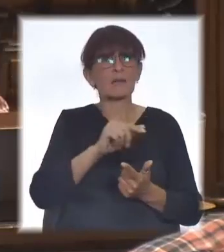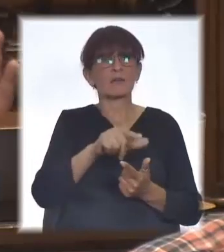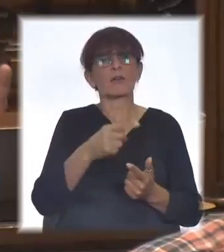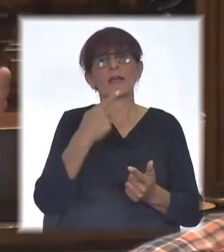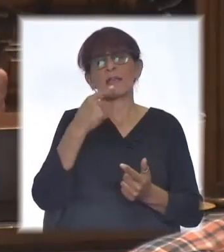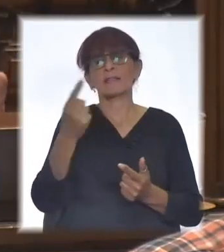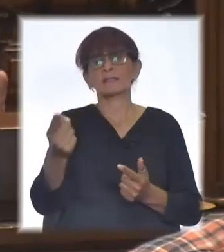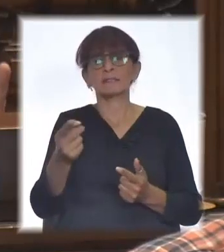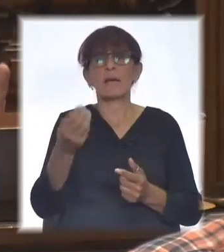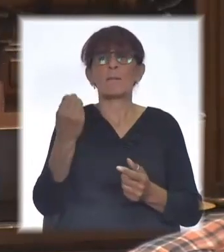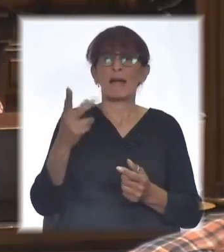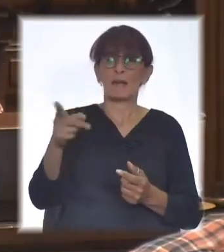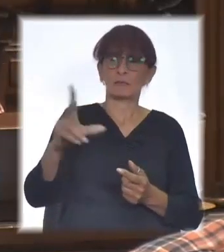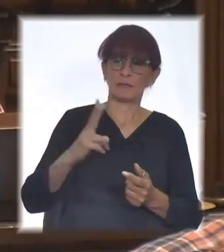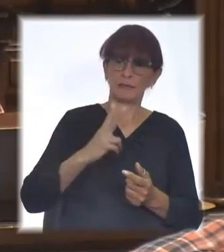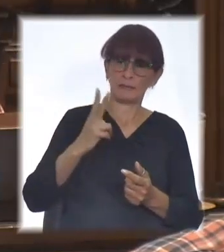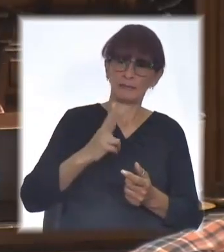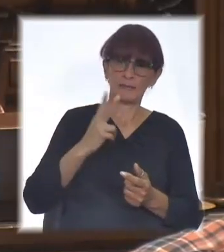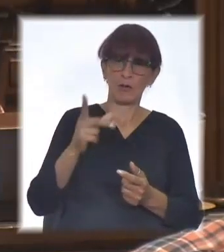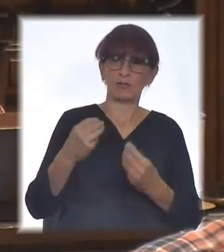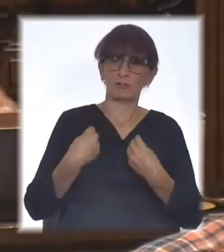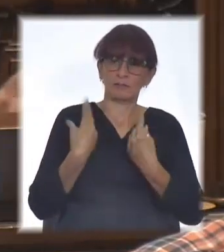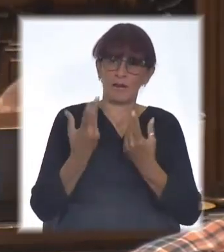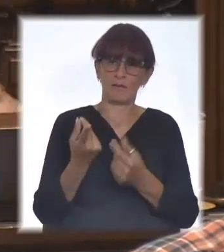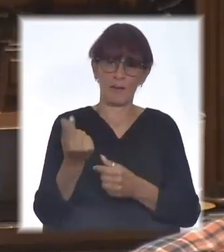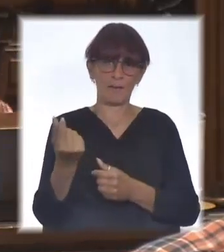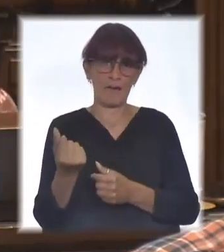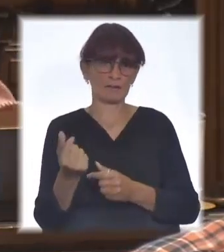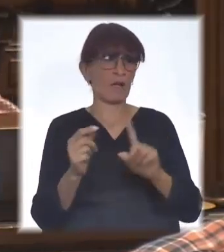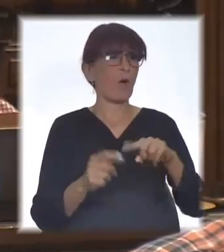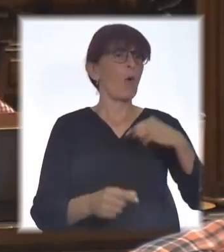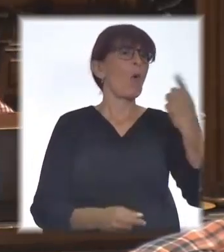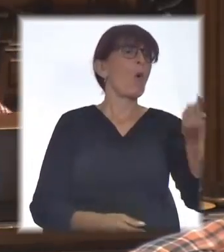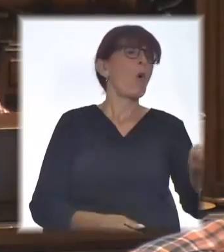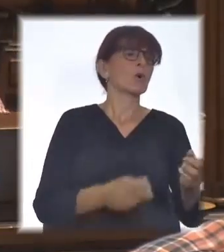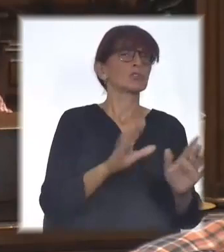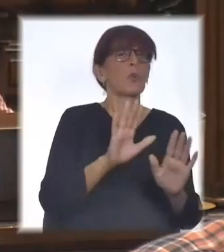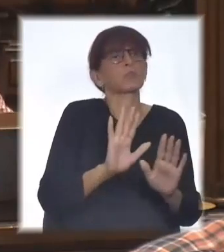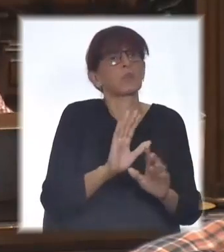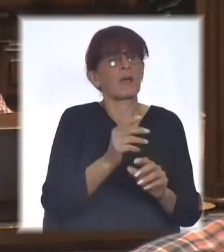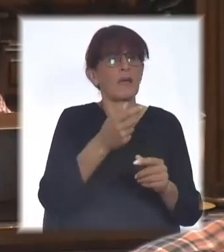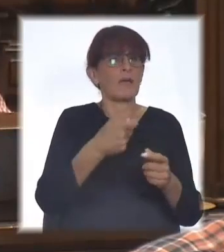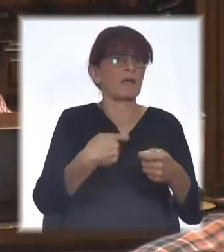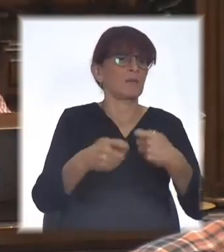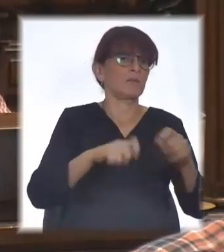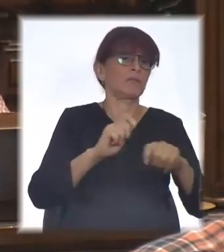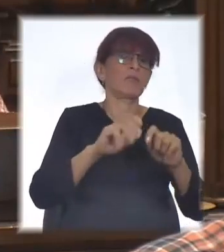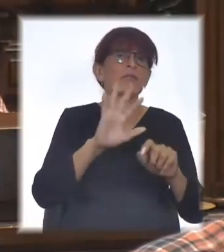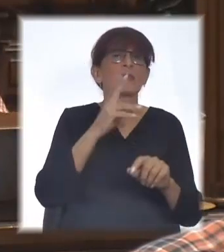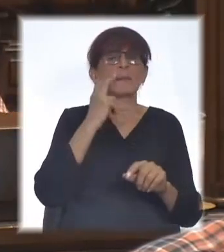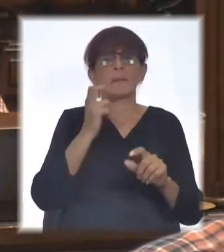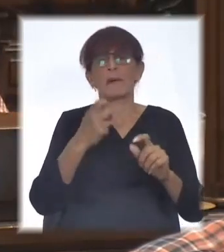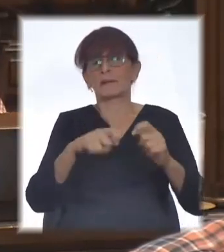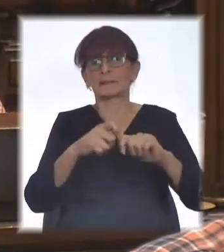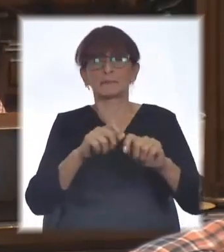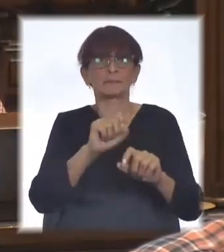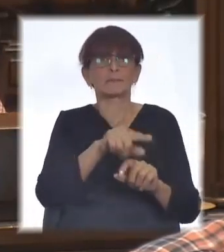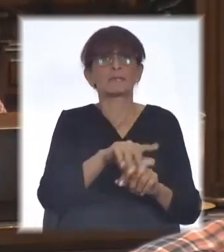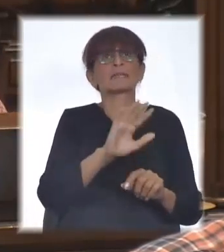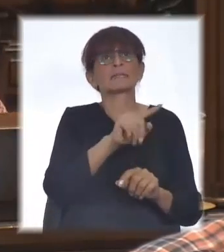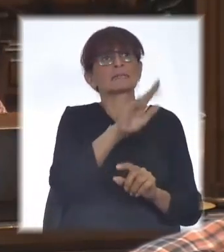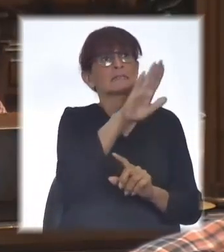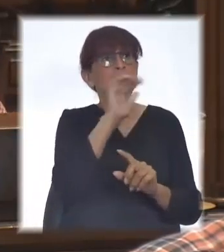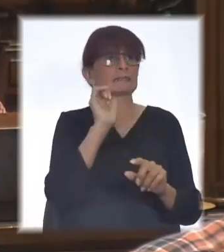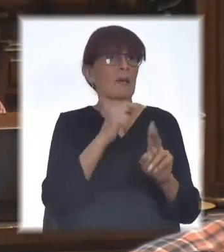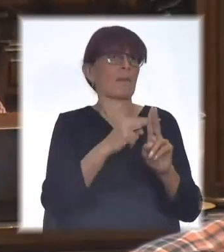condiciones para ser rico salvo la plata el otro que quiso ser bolichero con tanto ímpetu que lo conocían por ese